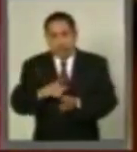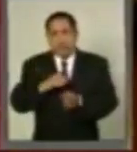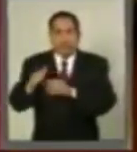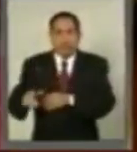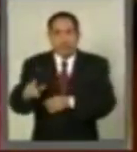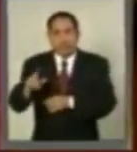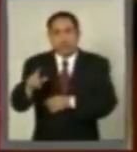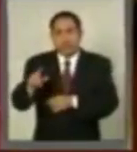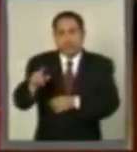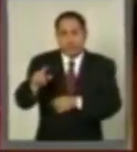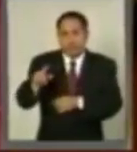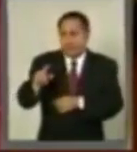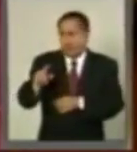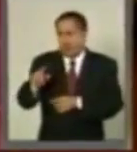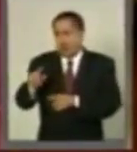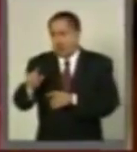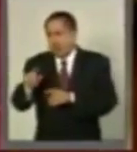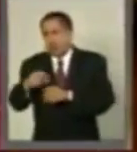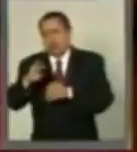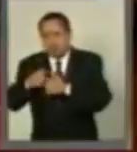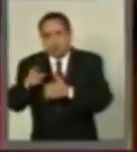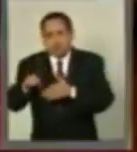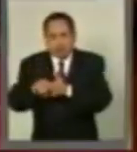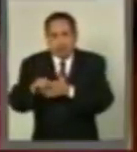23 o lo fueron del 8.527.